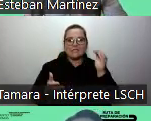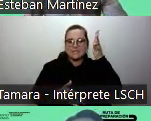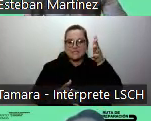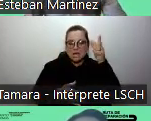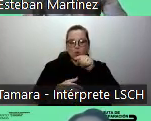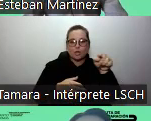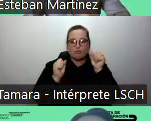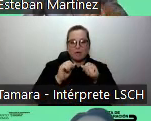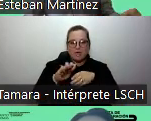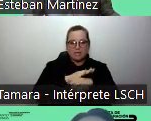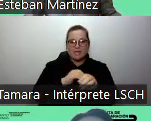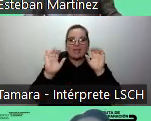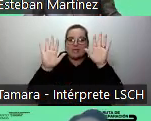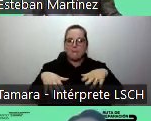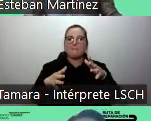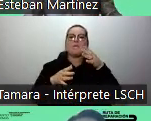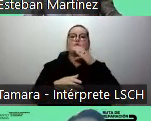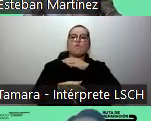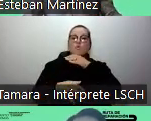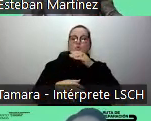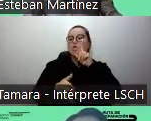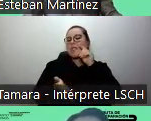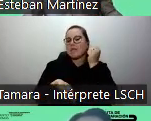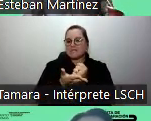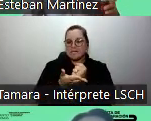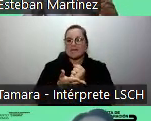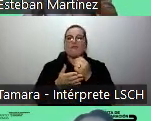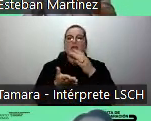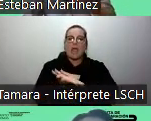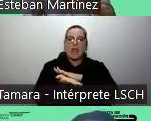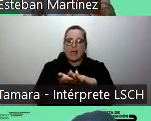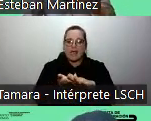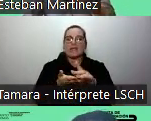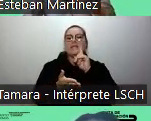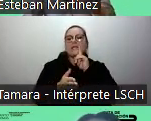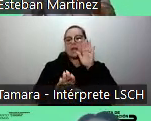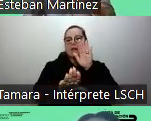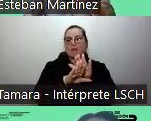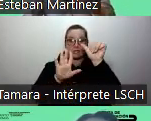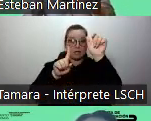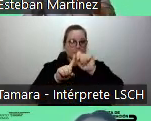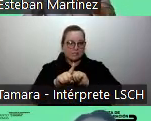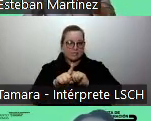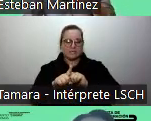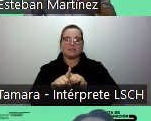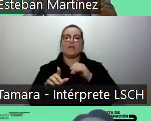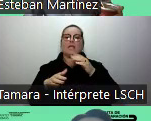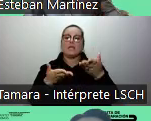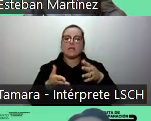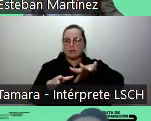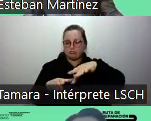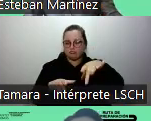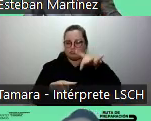a más de 10.000 cursos certificados de manera gratuita validada por 6 meses y este sorteo se